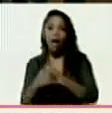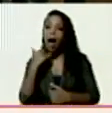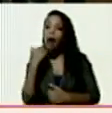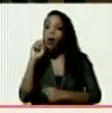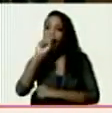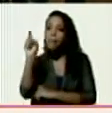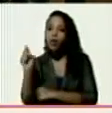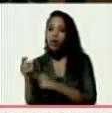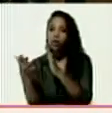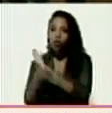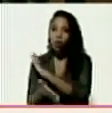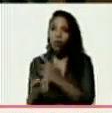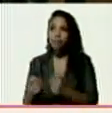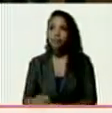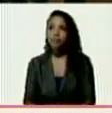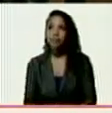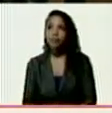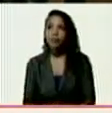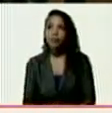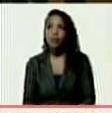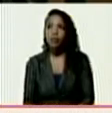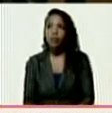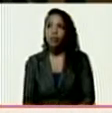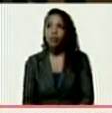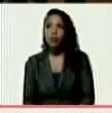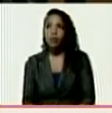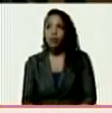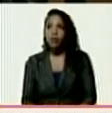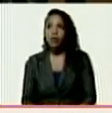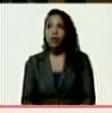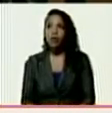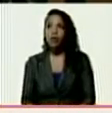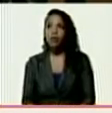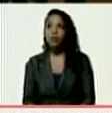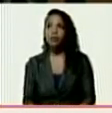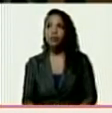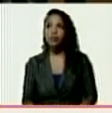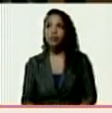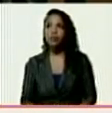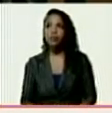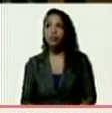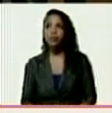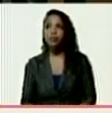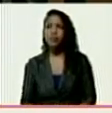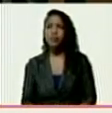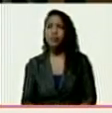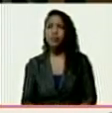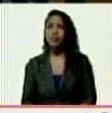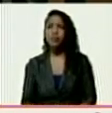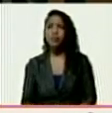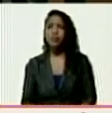pregunta. Diputado, el artículo 8 del Reglamento Interior habla de que la votación debe ser cargo por